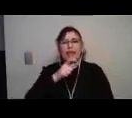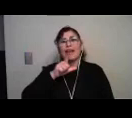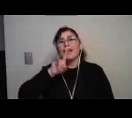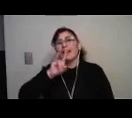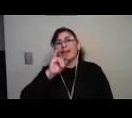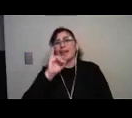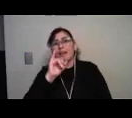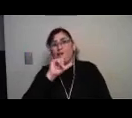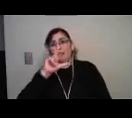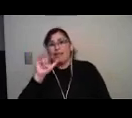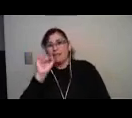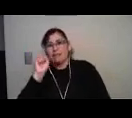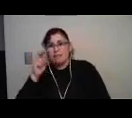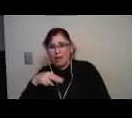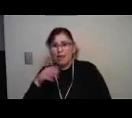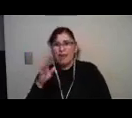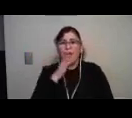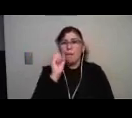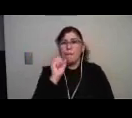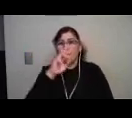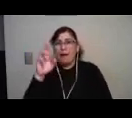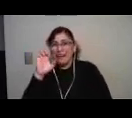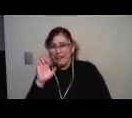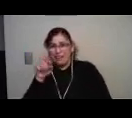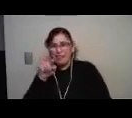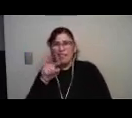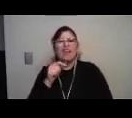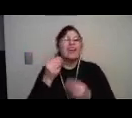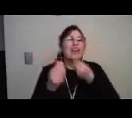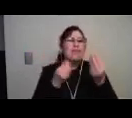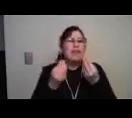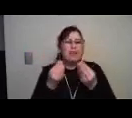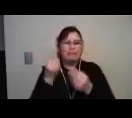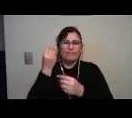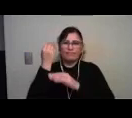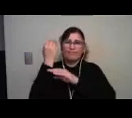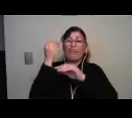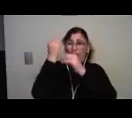típico de mielinización química de la red nerviosa periférica.